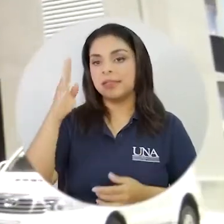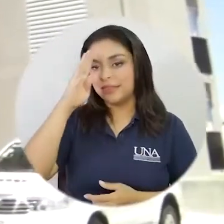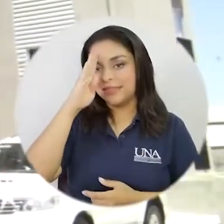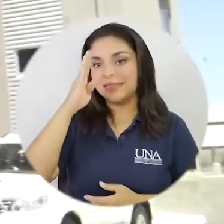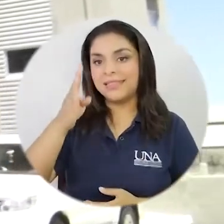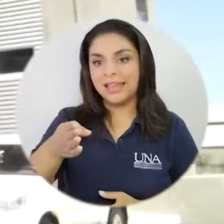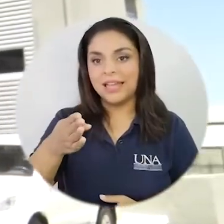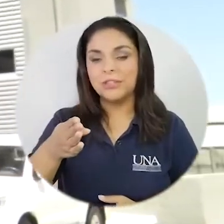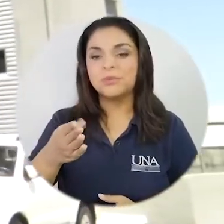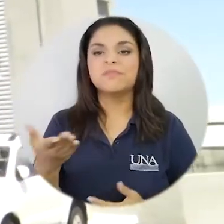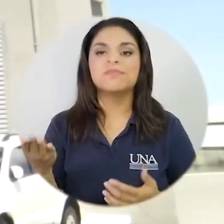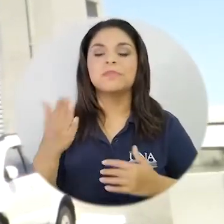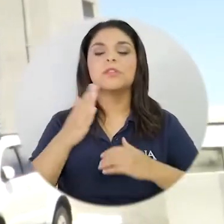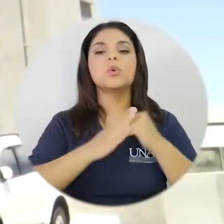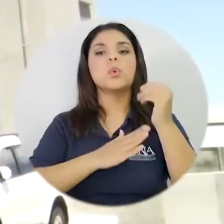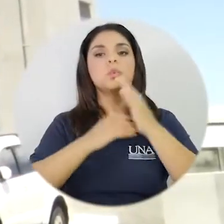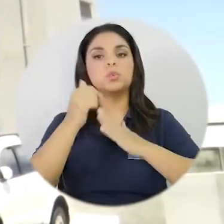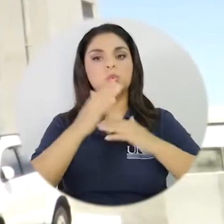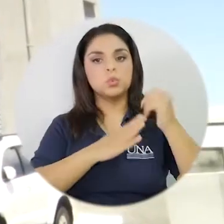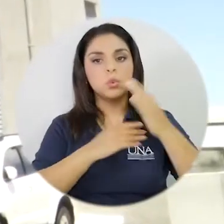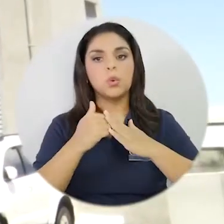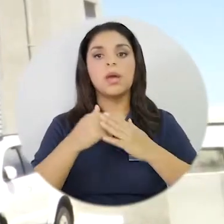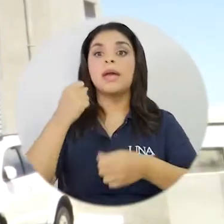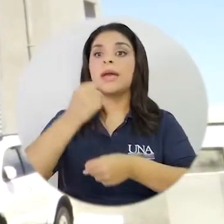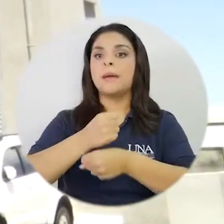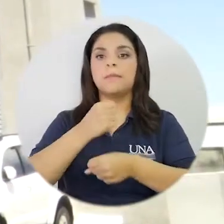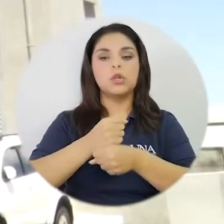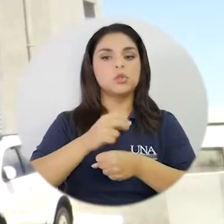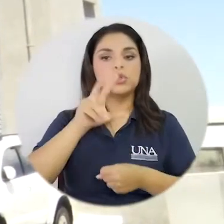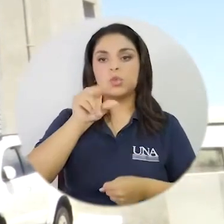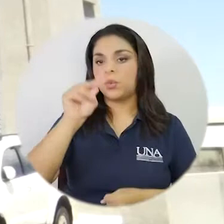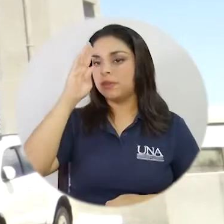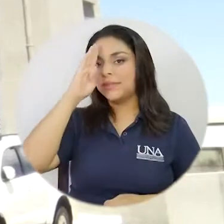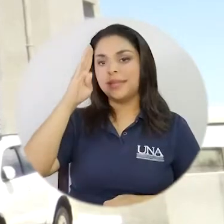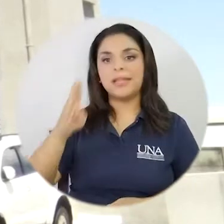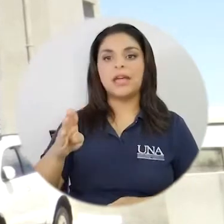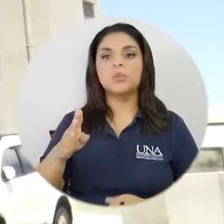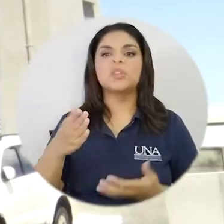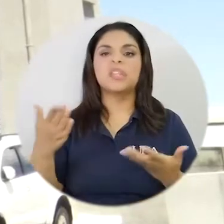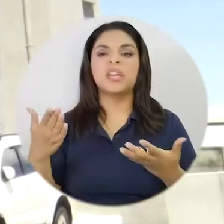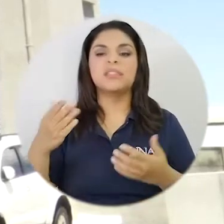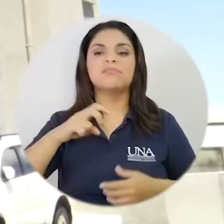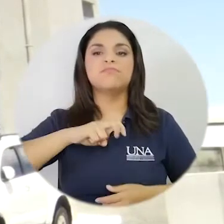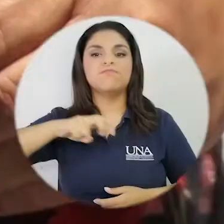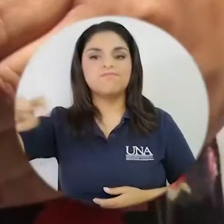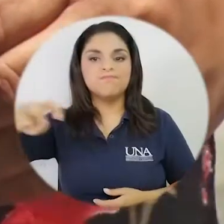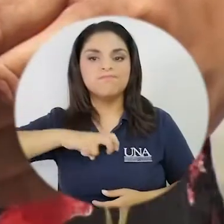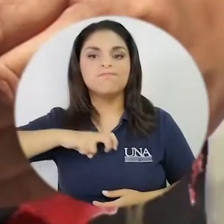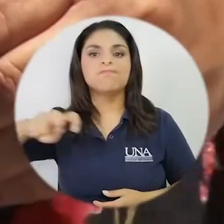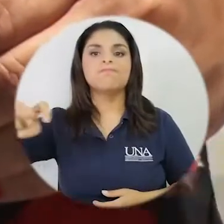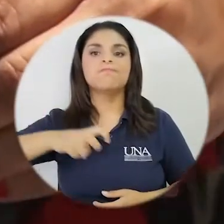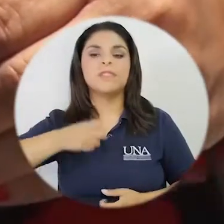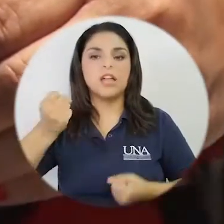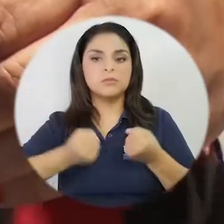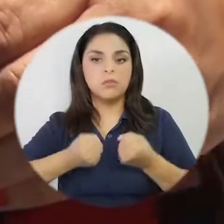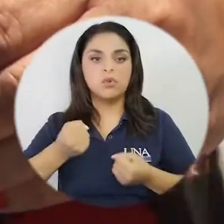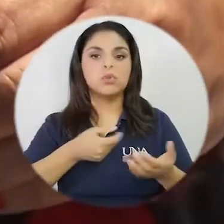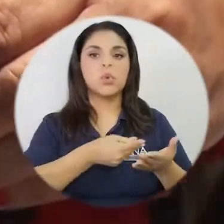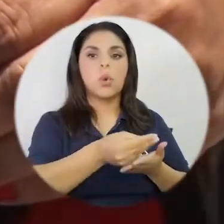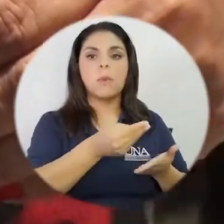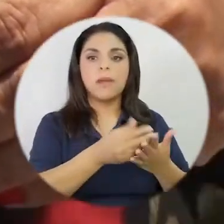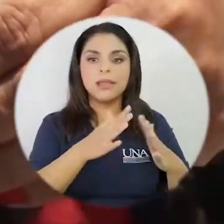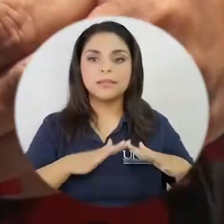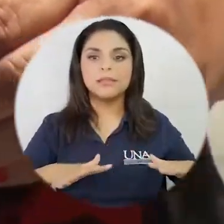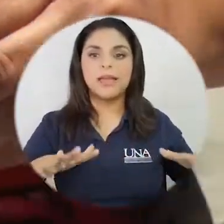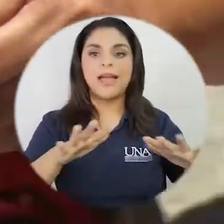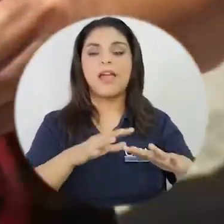de construcción, empleos indirectos que tienen que ver con transportes, con compra de tierras o venta de